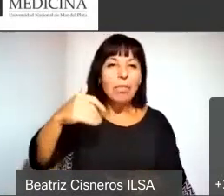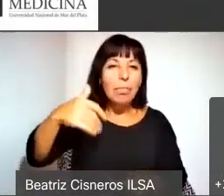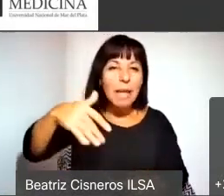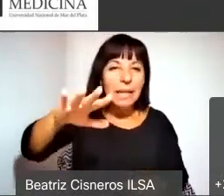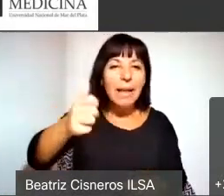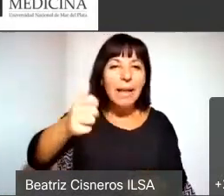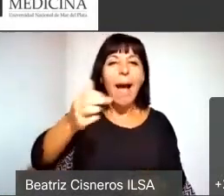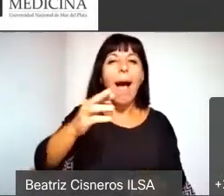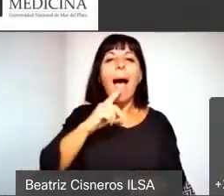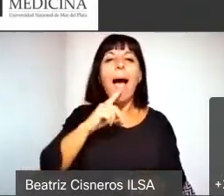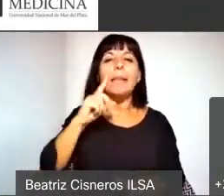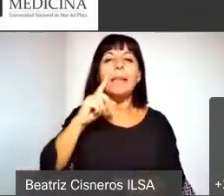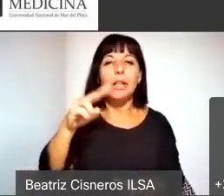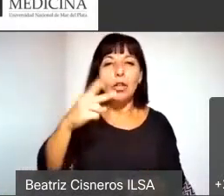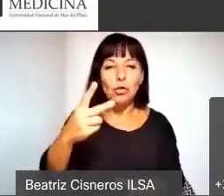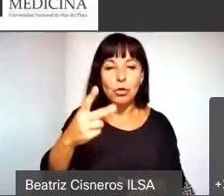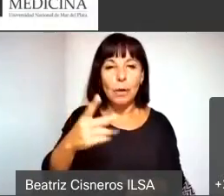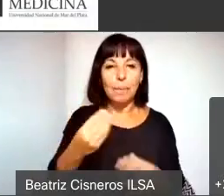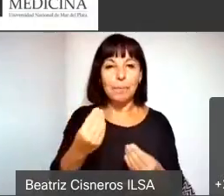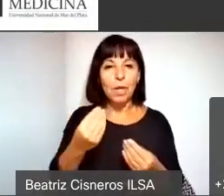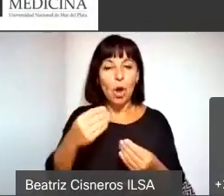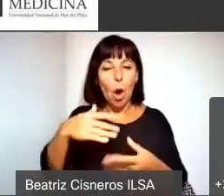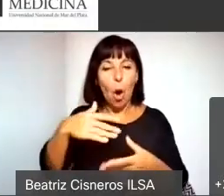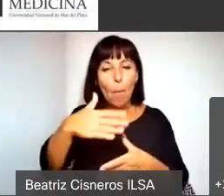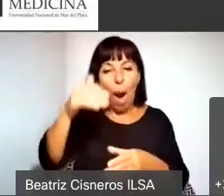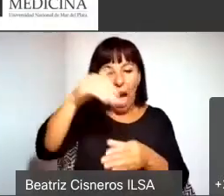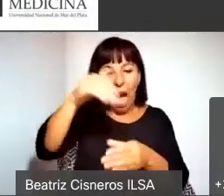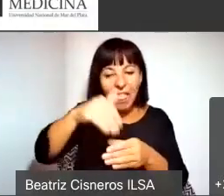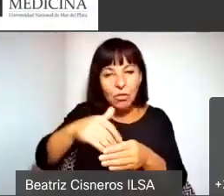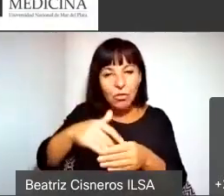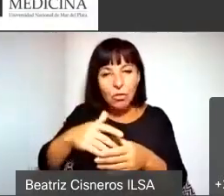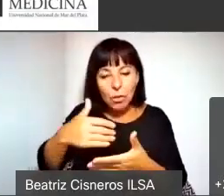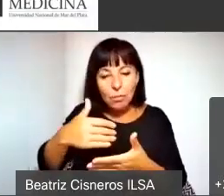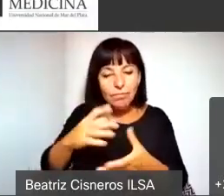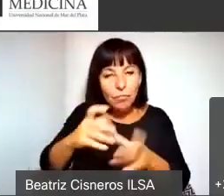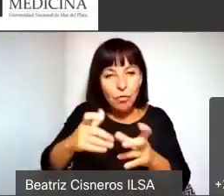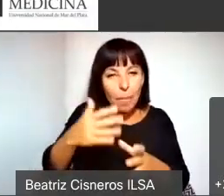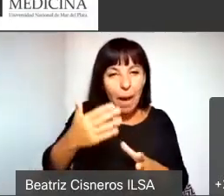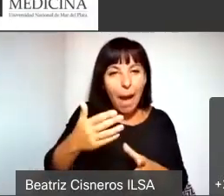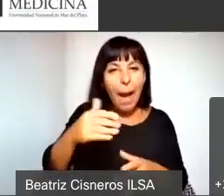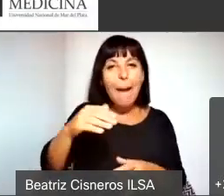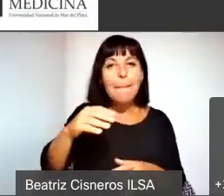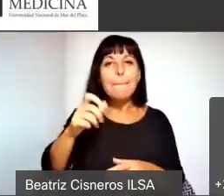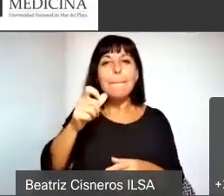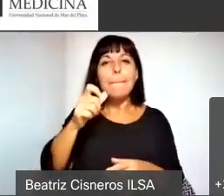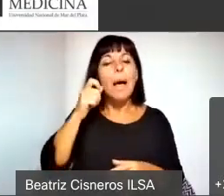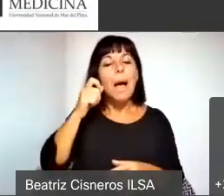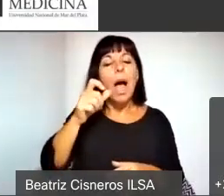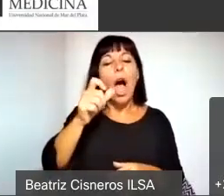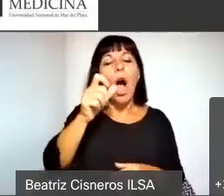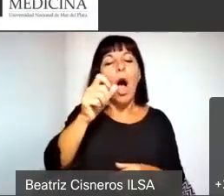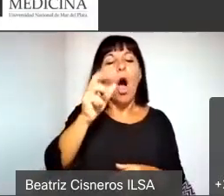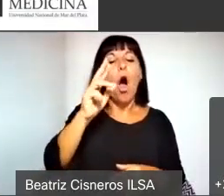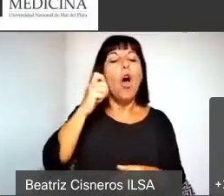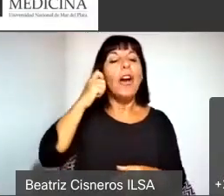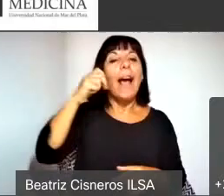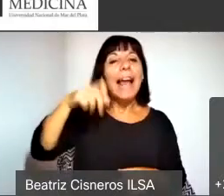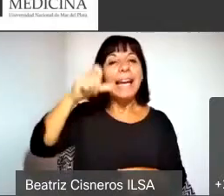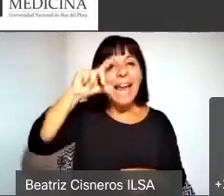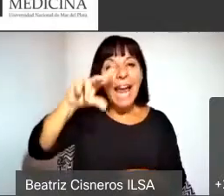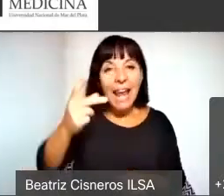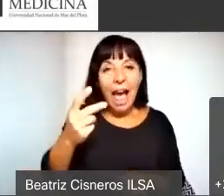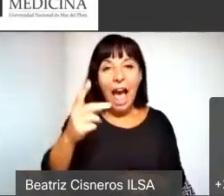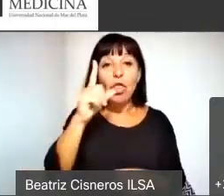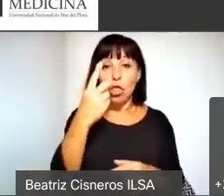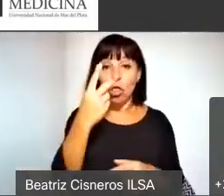clases. ¿Cómo es la estructura de la mitocondria? Es una organela que está formada por dos membranas, una